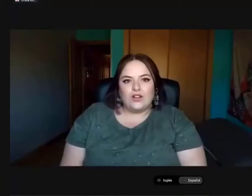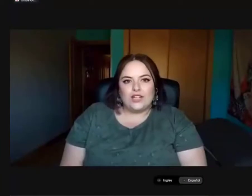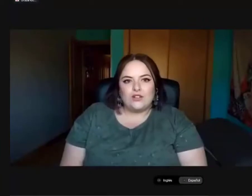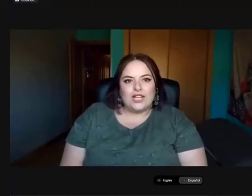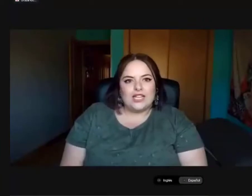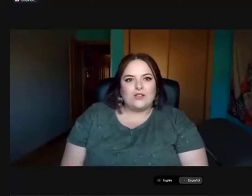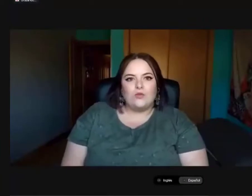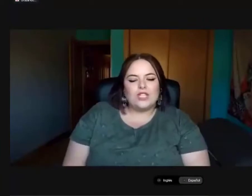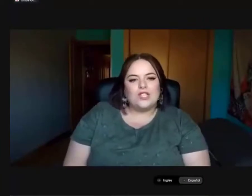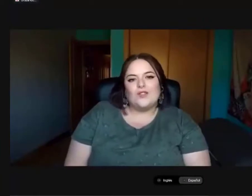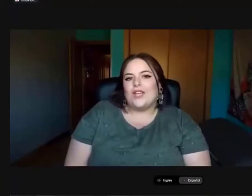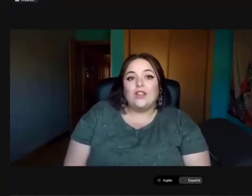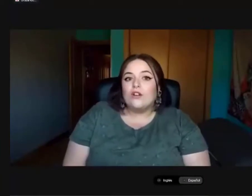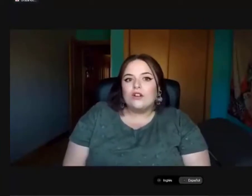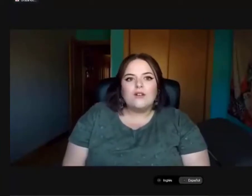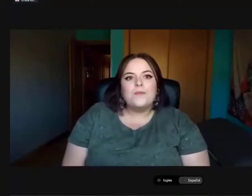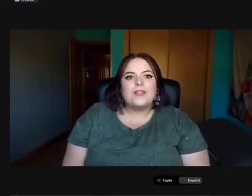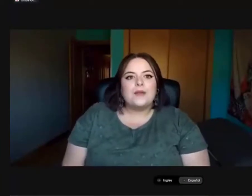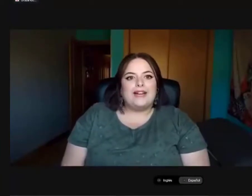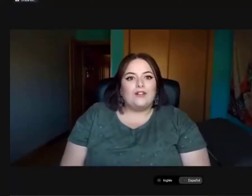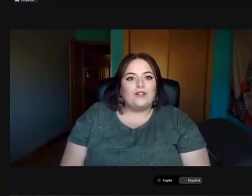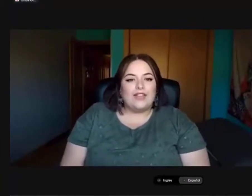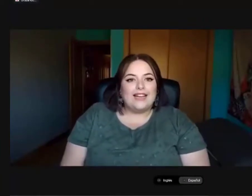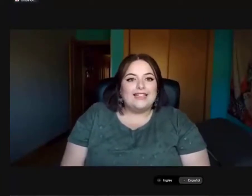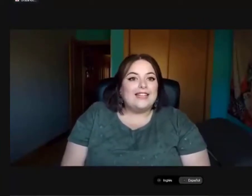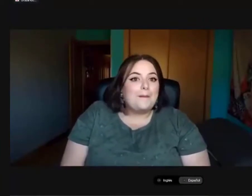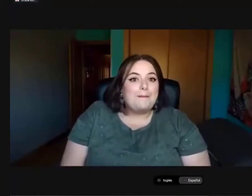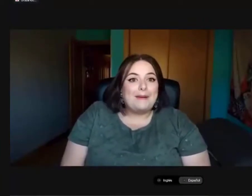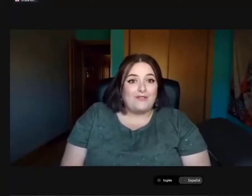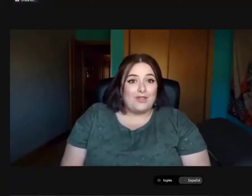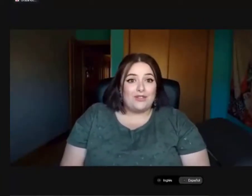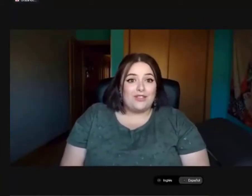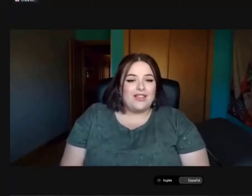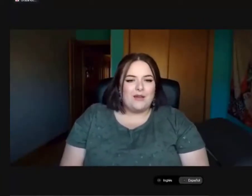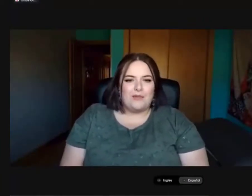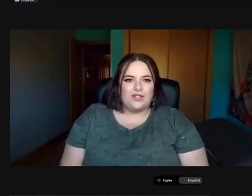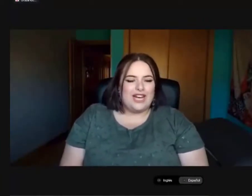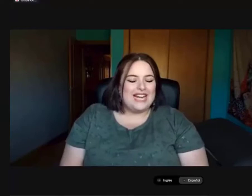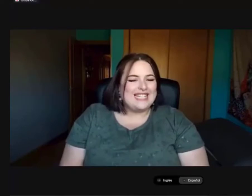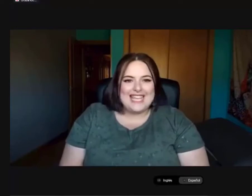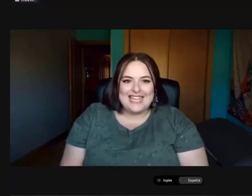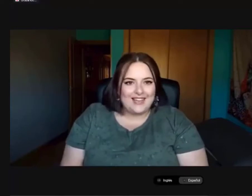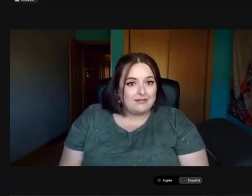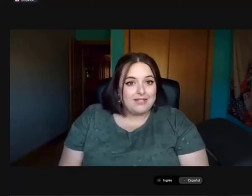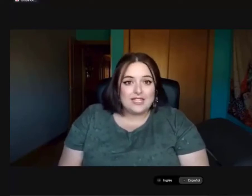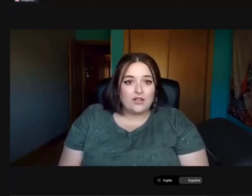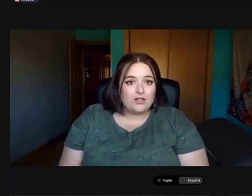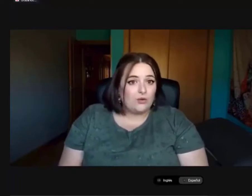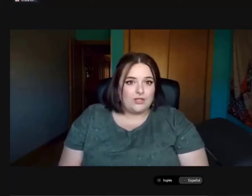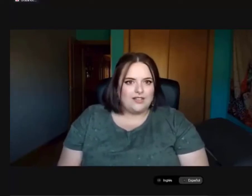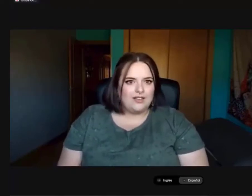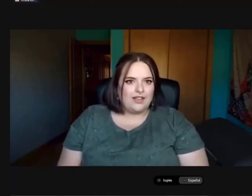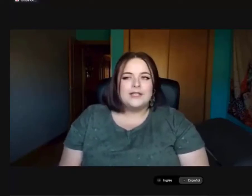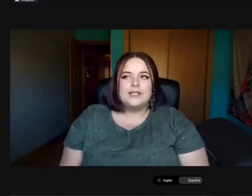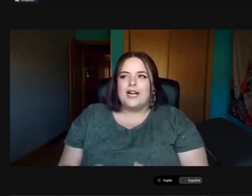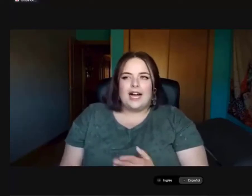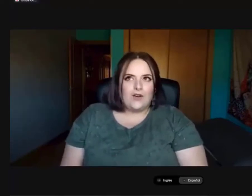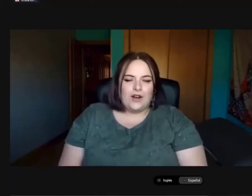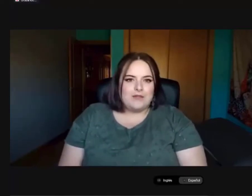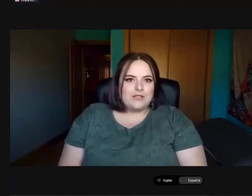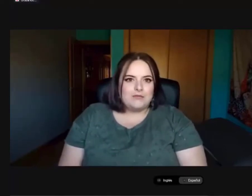Pues el Congreso es un sitio idóneo para conocer a gente maravillosa y a profesionales increíbles de los que